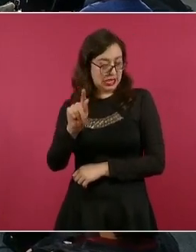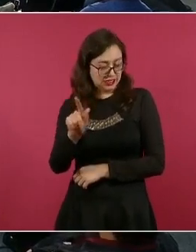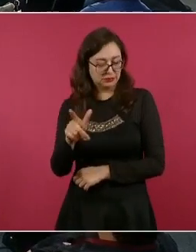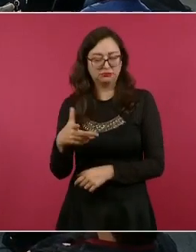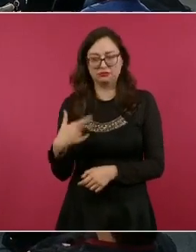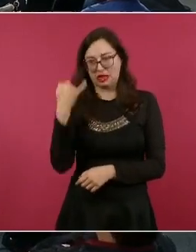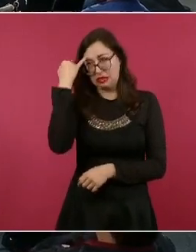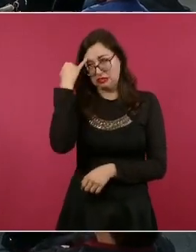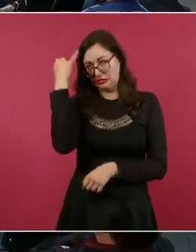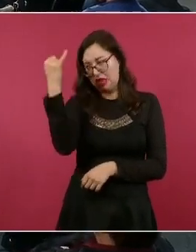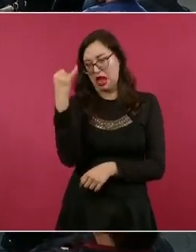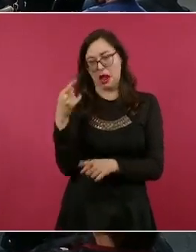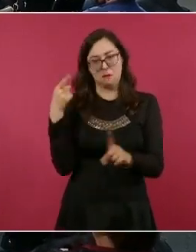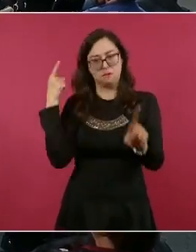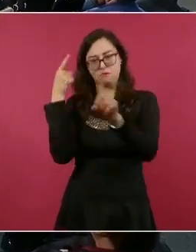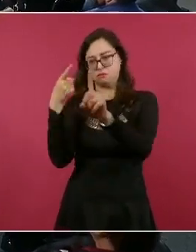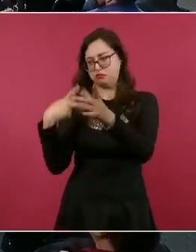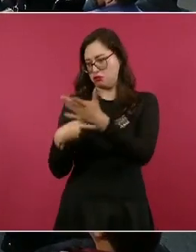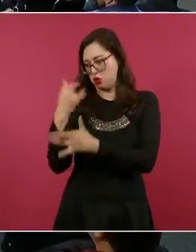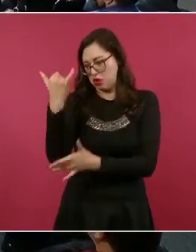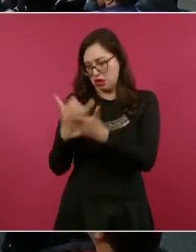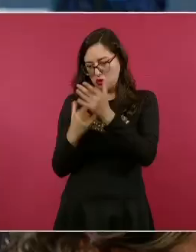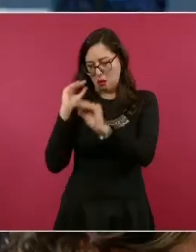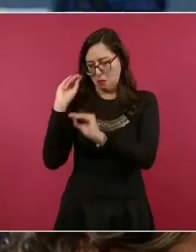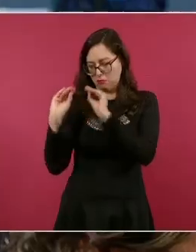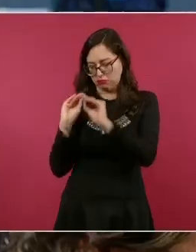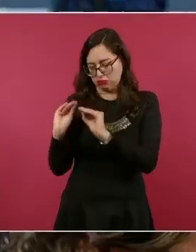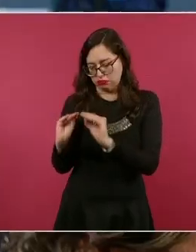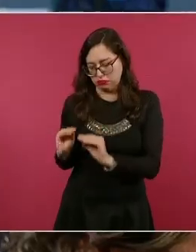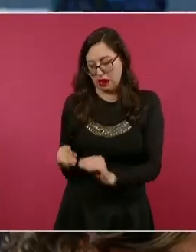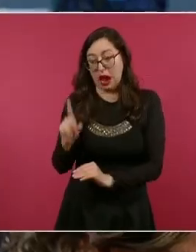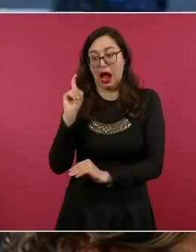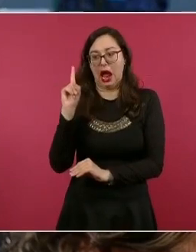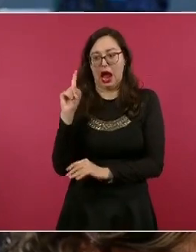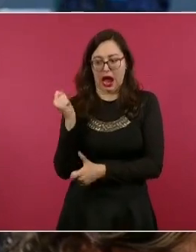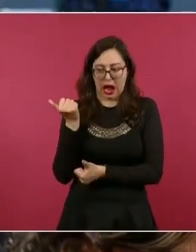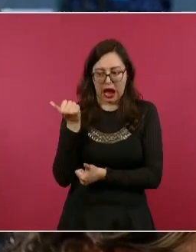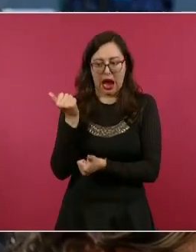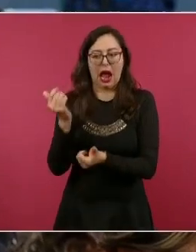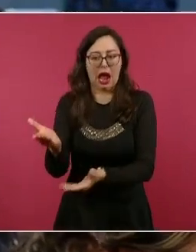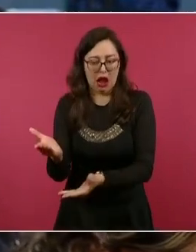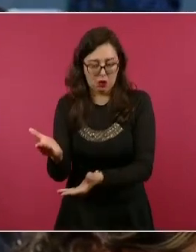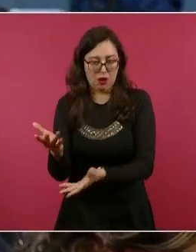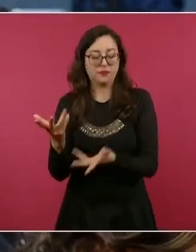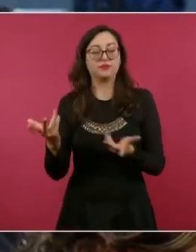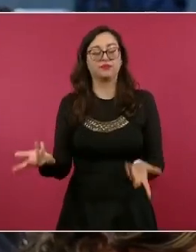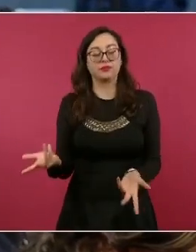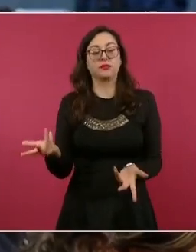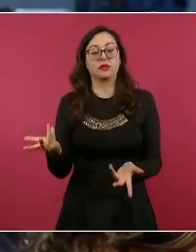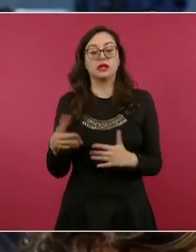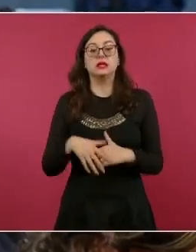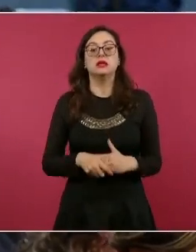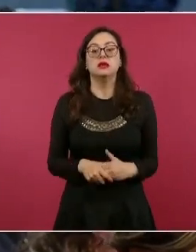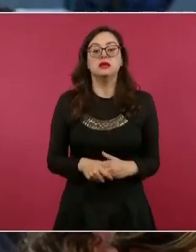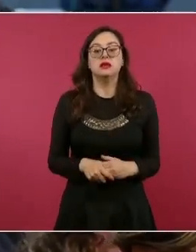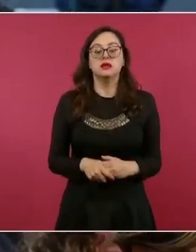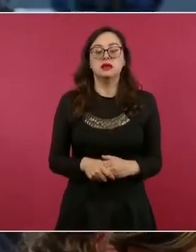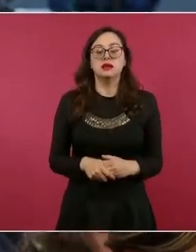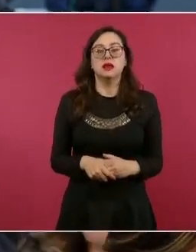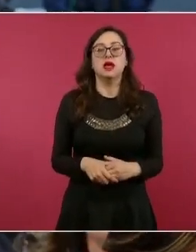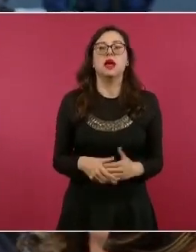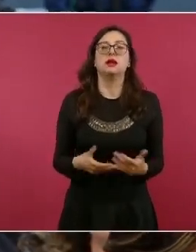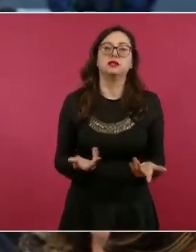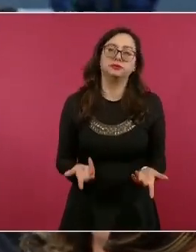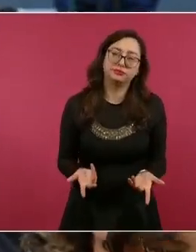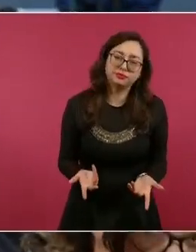que consiste en una idea que usted ya planteó aquí, nada más que usted hablaba de llevar agua de Tabasco hacia el norte, me queda claro que hacia el este.